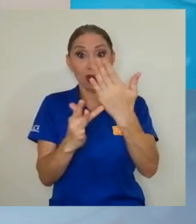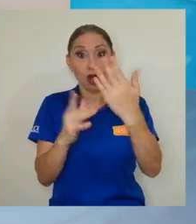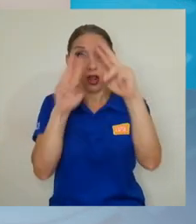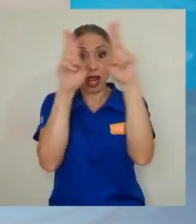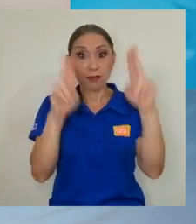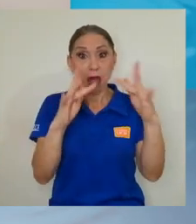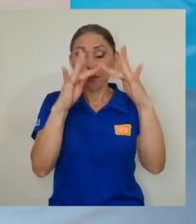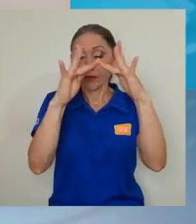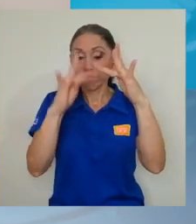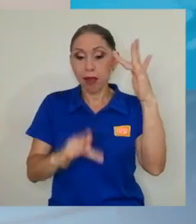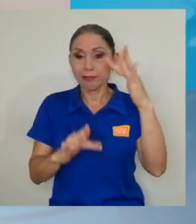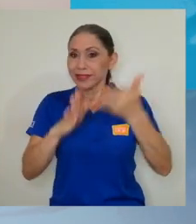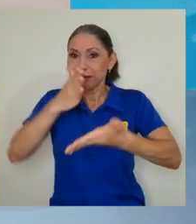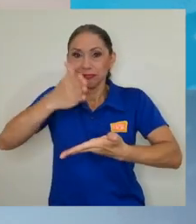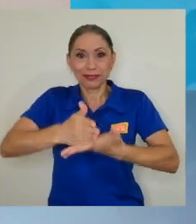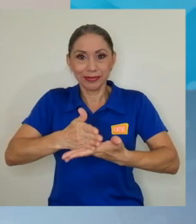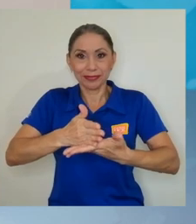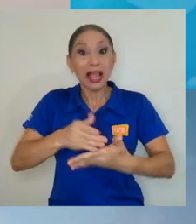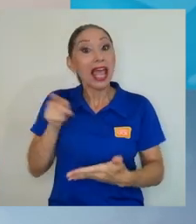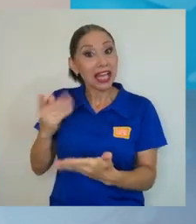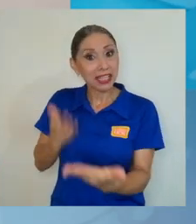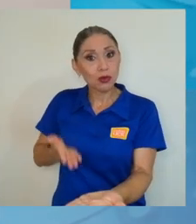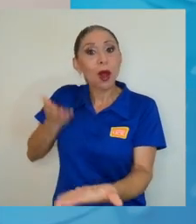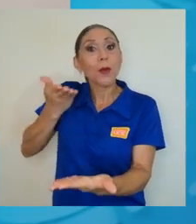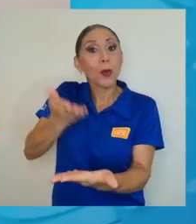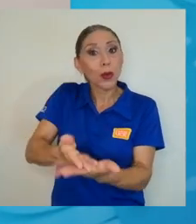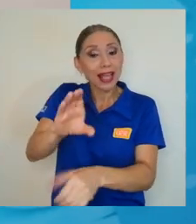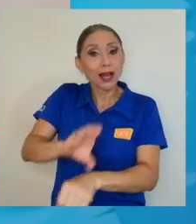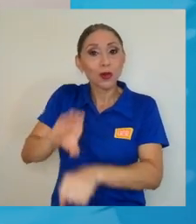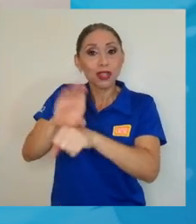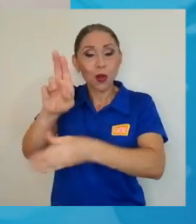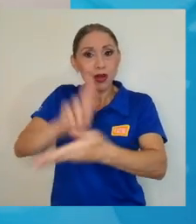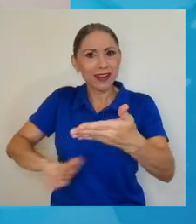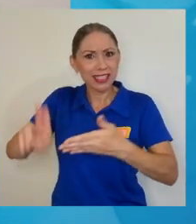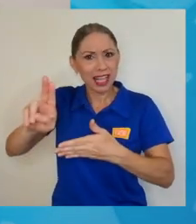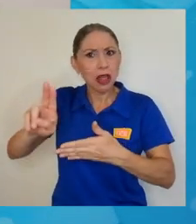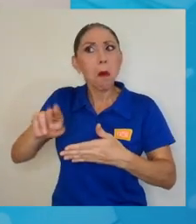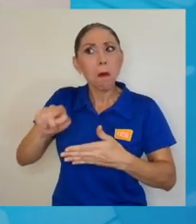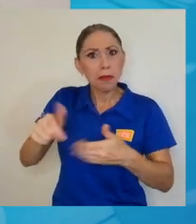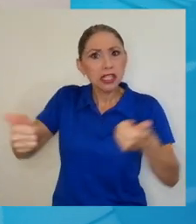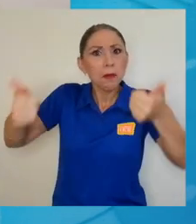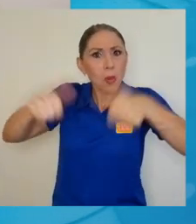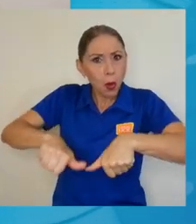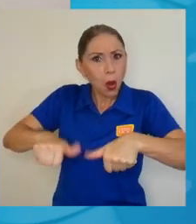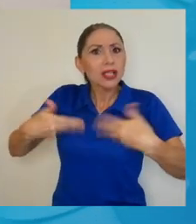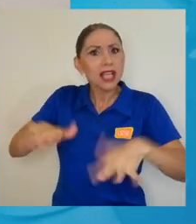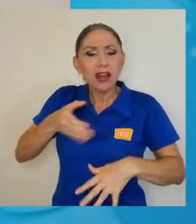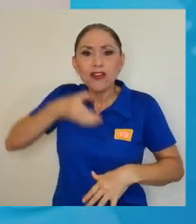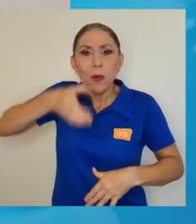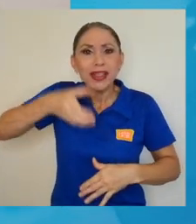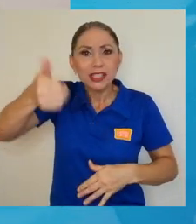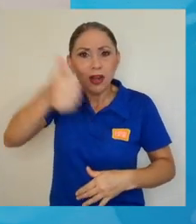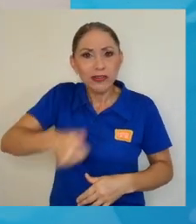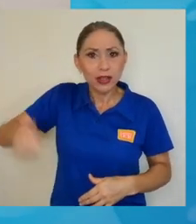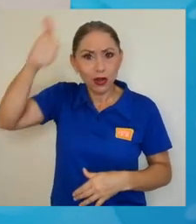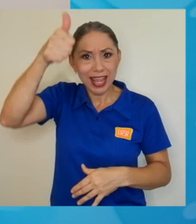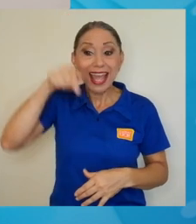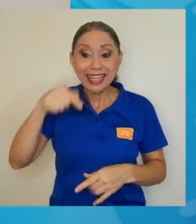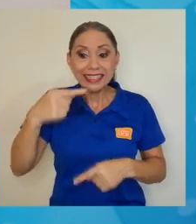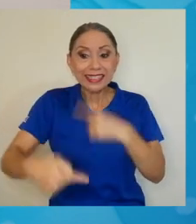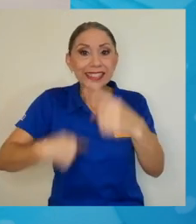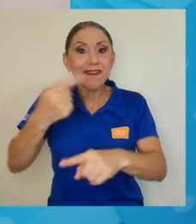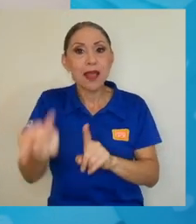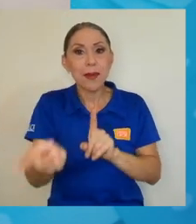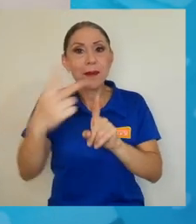bueno, está la propuesta del Consejo Universitario, que me parece que se aprobó, se le dio la recomendación a rectoría y se va a implementar